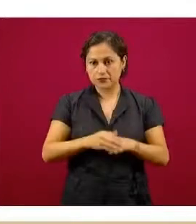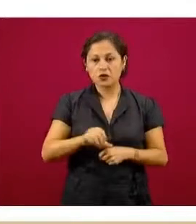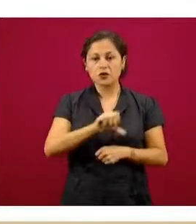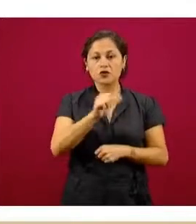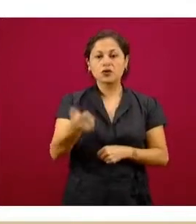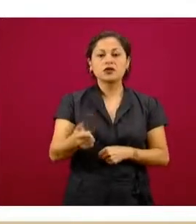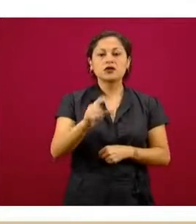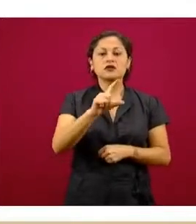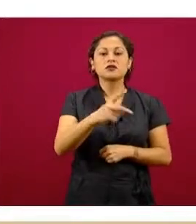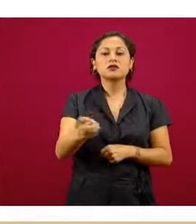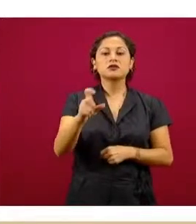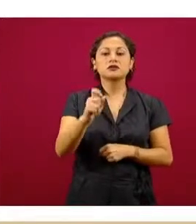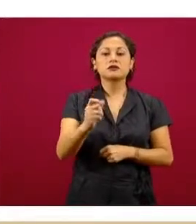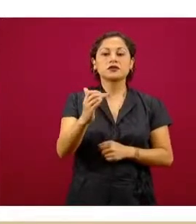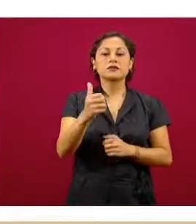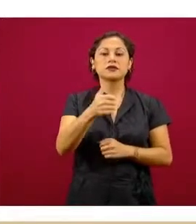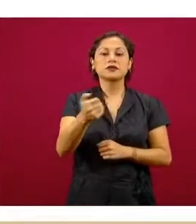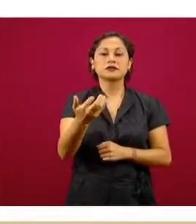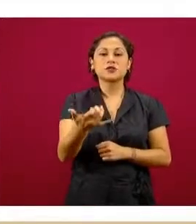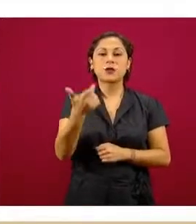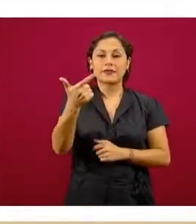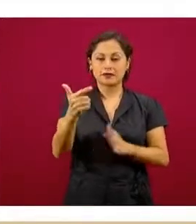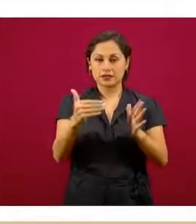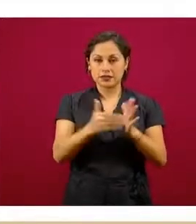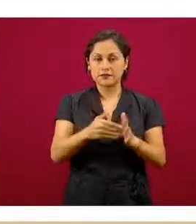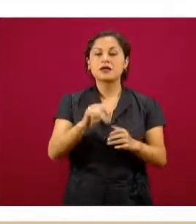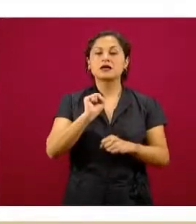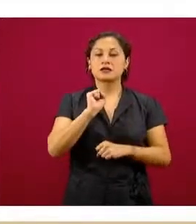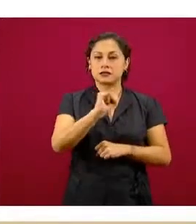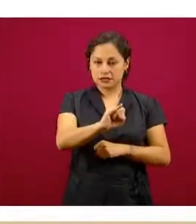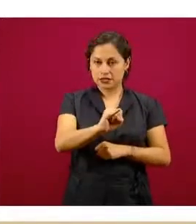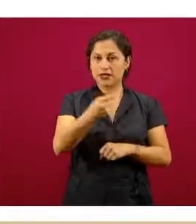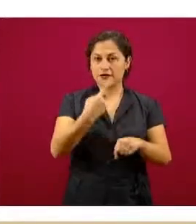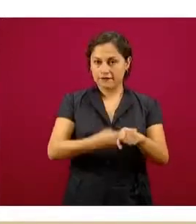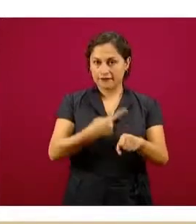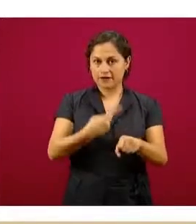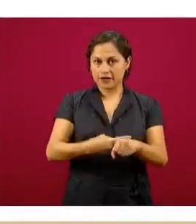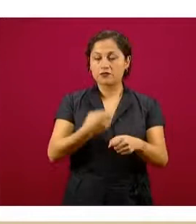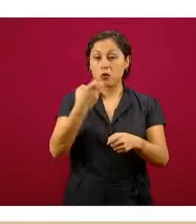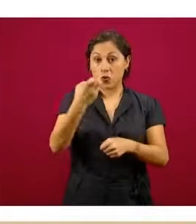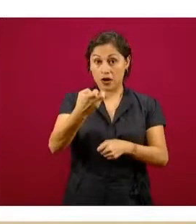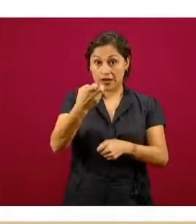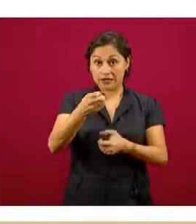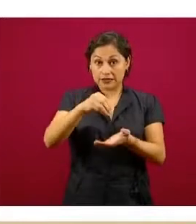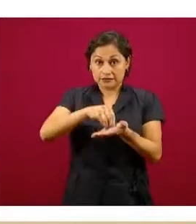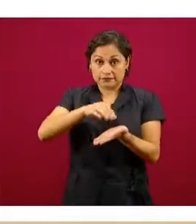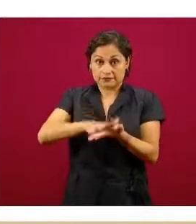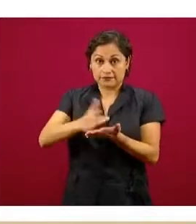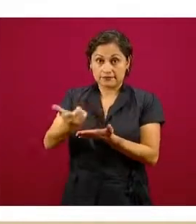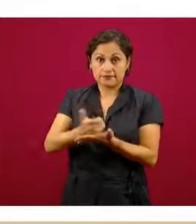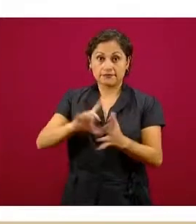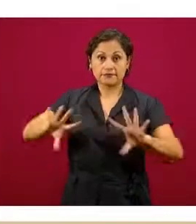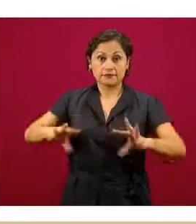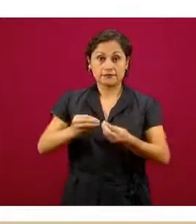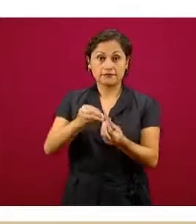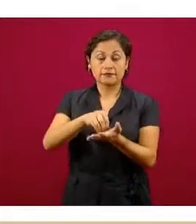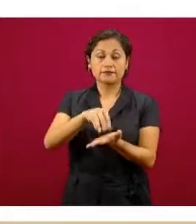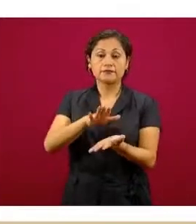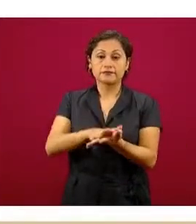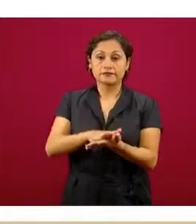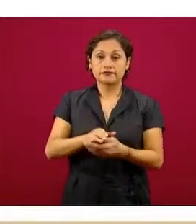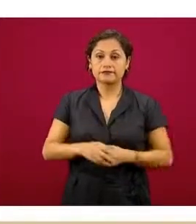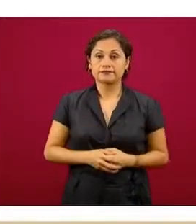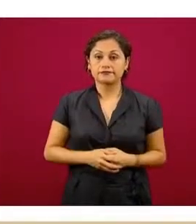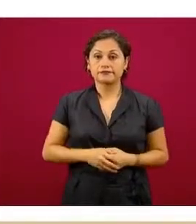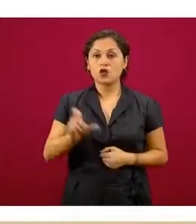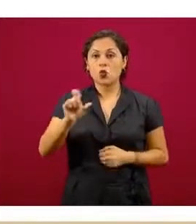220.657 dieron positivo a la prueba confirmatoria, por lo tanto son nuestros casos confirmados acumulados de COVID-19 desde que